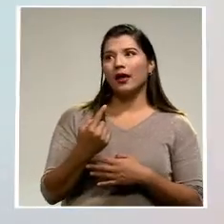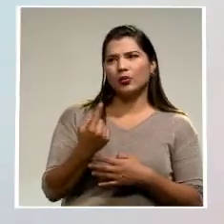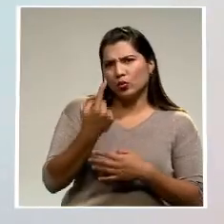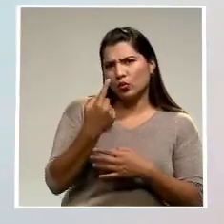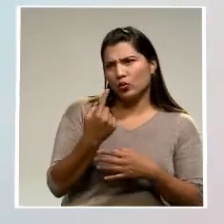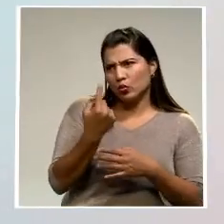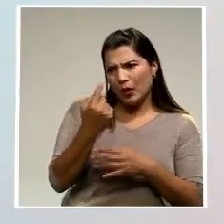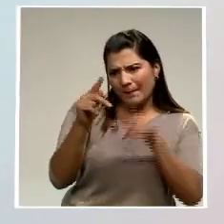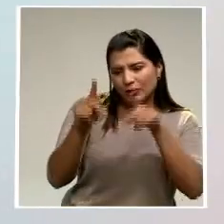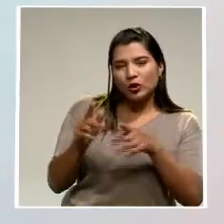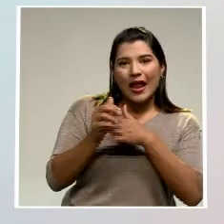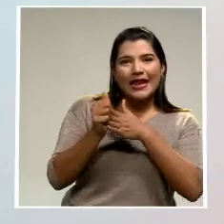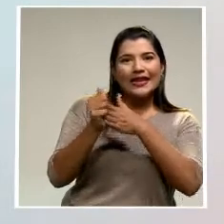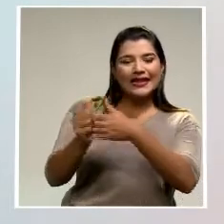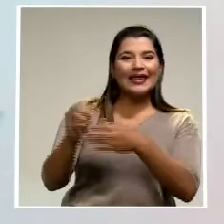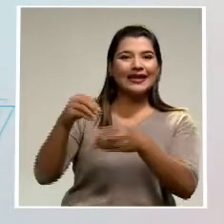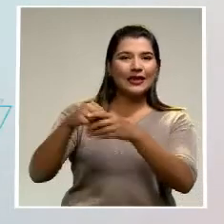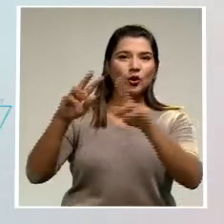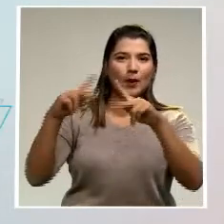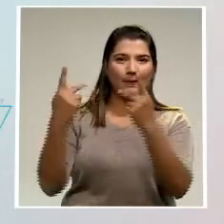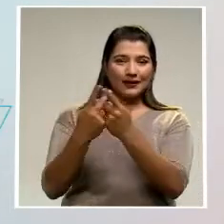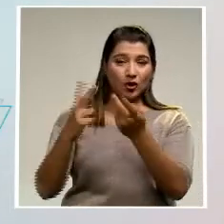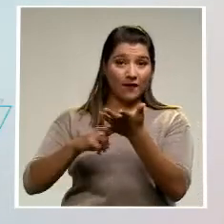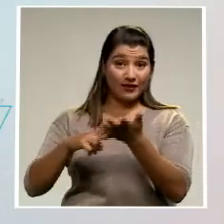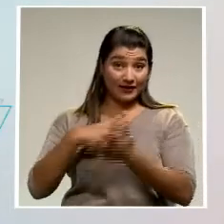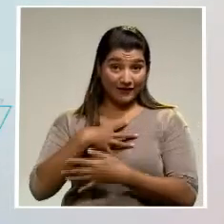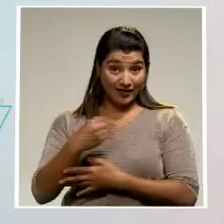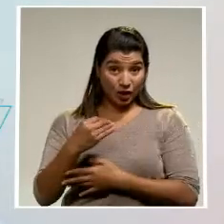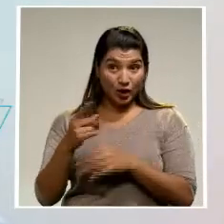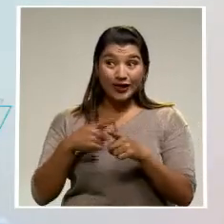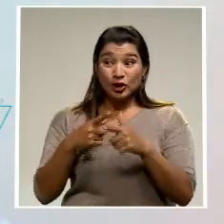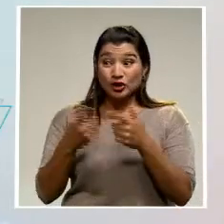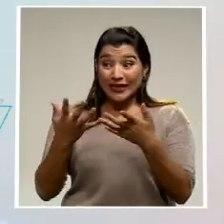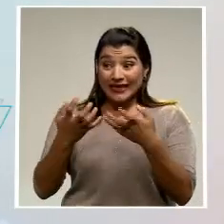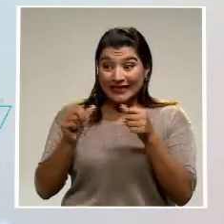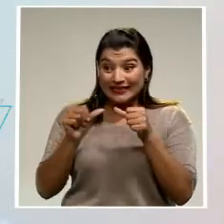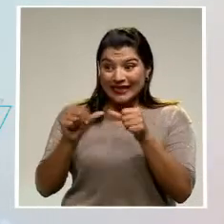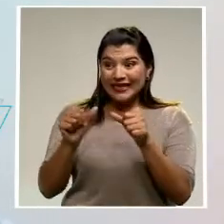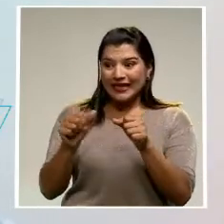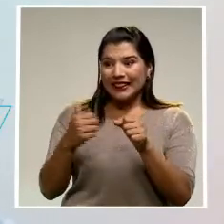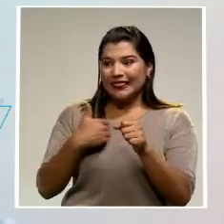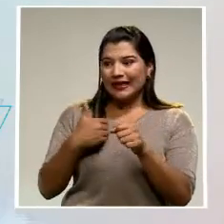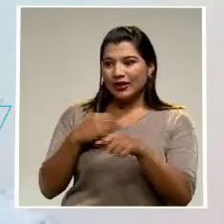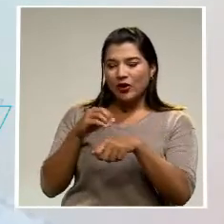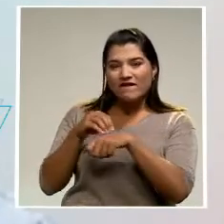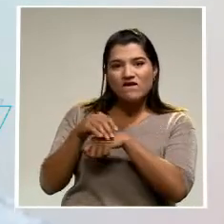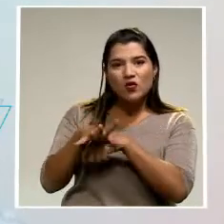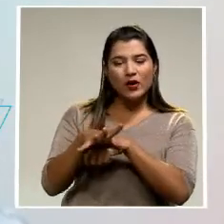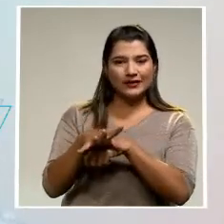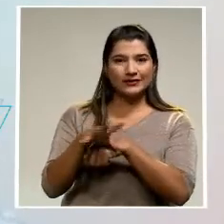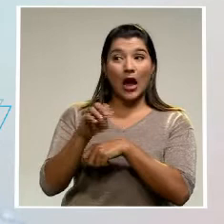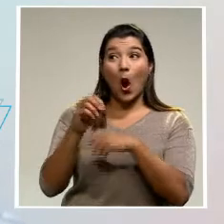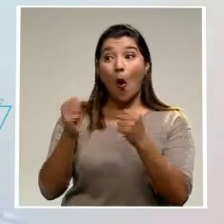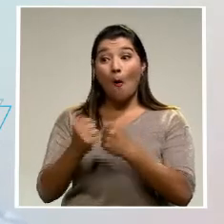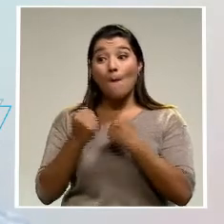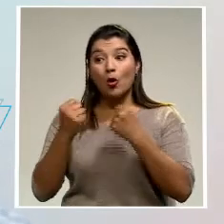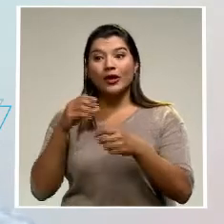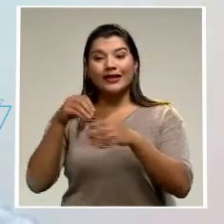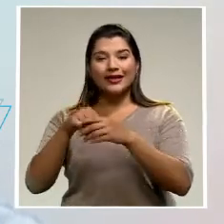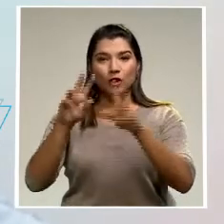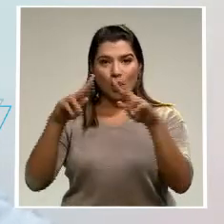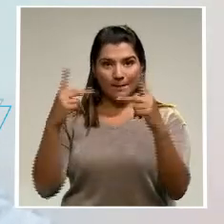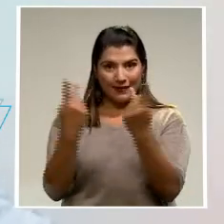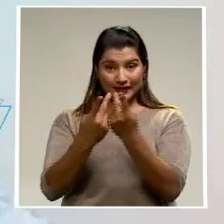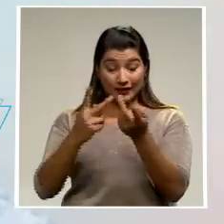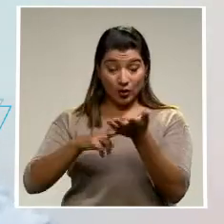alguna forma quiere seguir teniendo, digamos, ese nivel de incidencia, ese nivel de poder, ¿no?, dentro del propio Partido